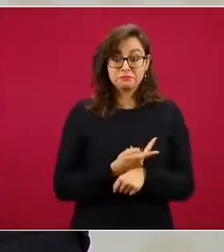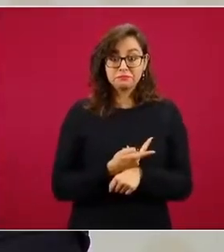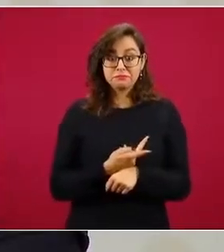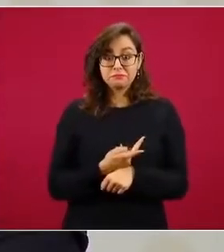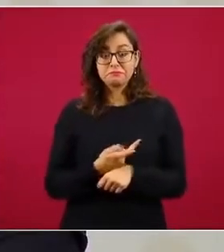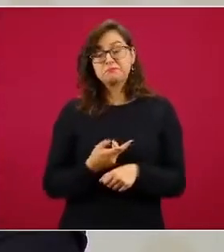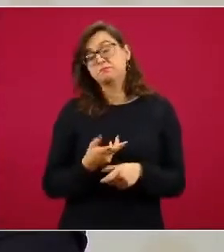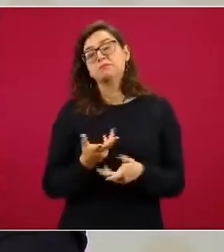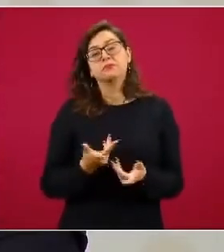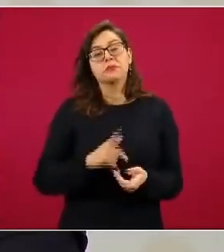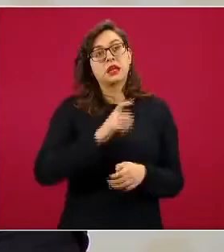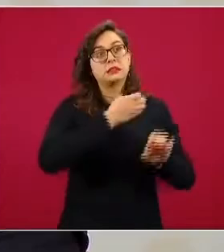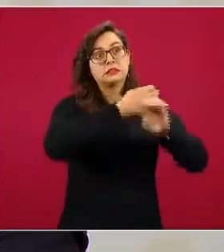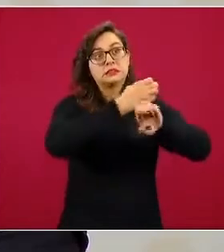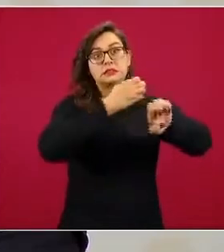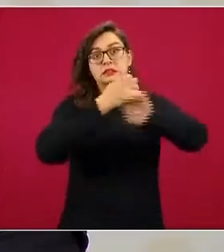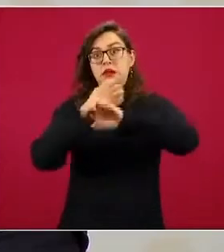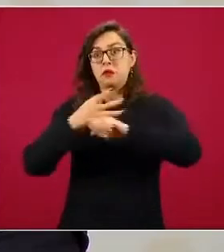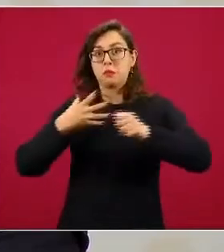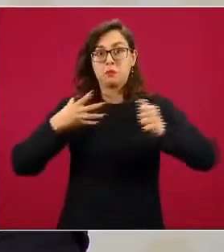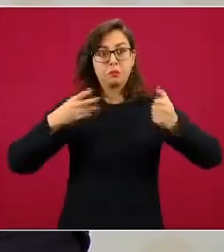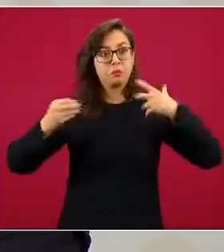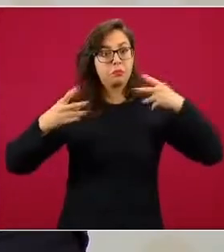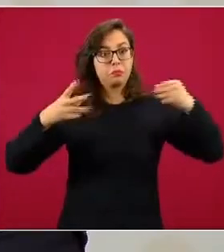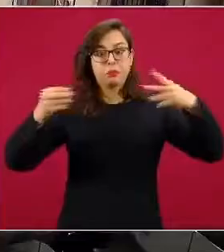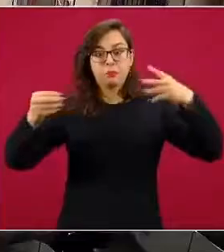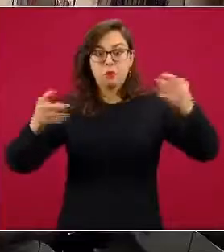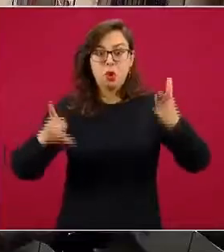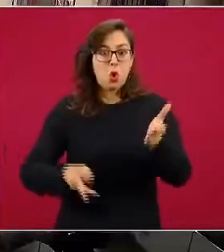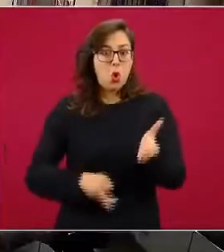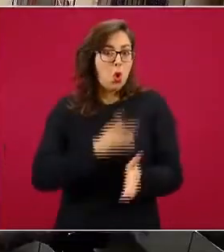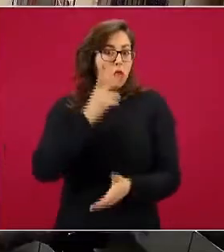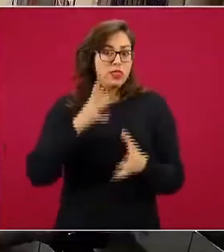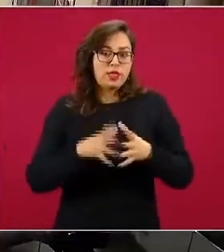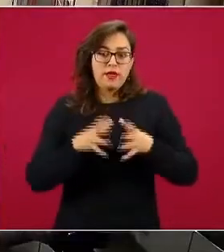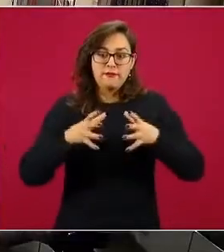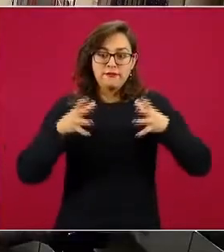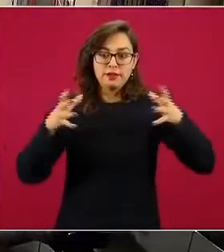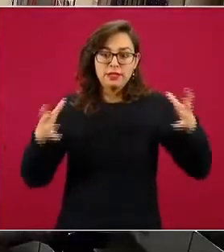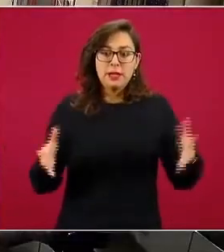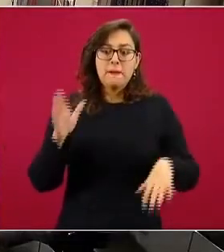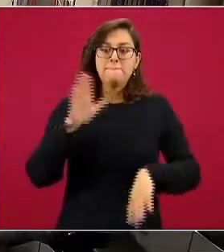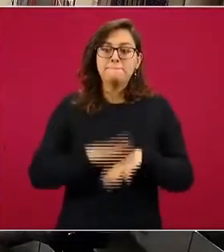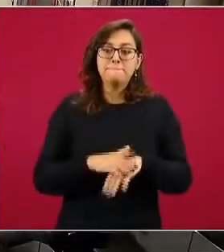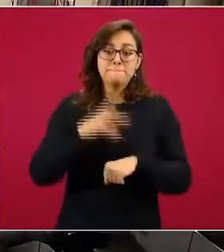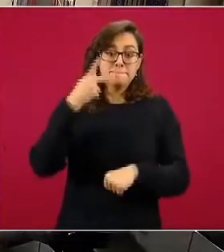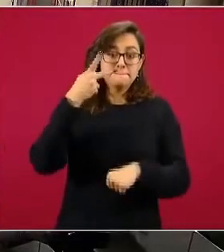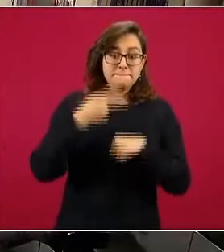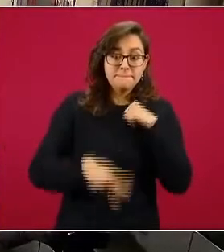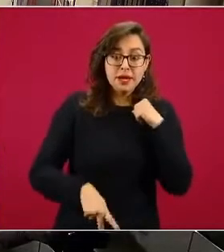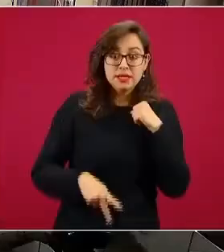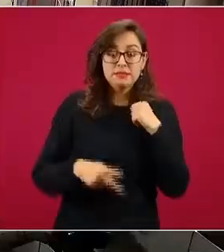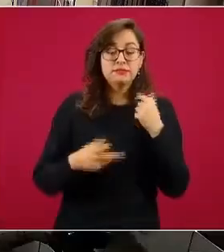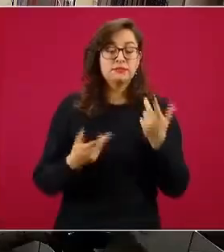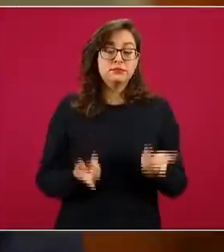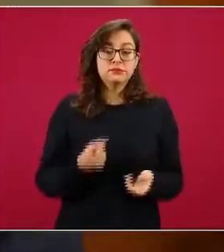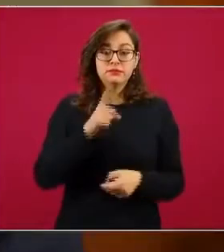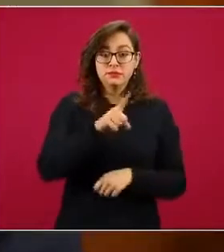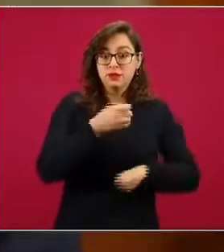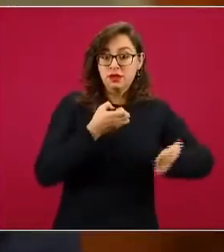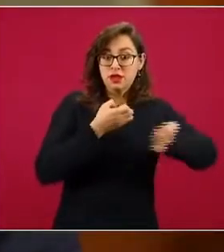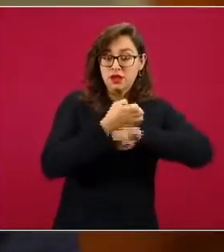en diferentes estados de la República, incremento en el nivel de riesgo de estados que tenían